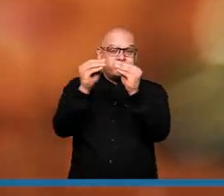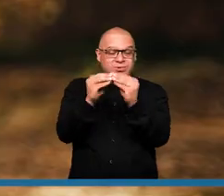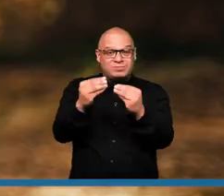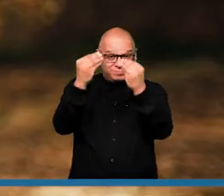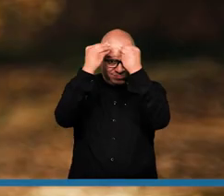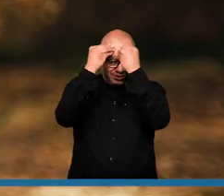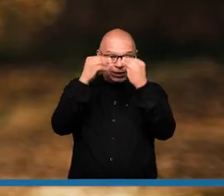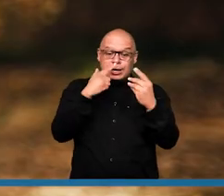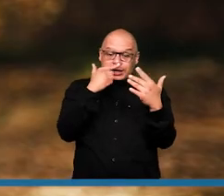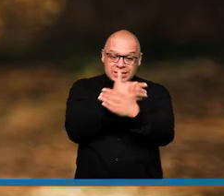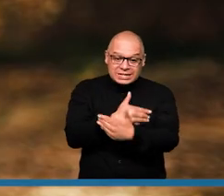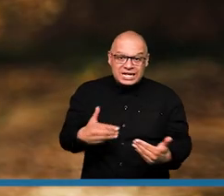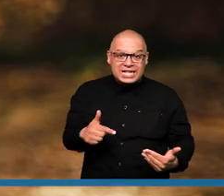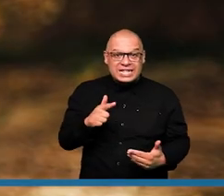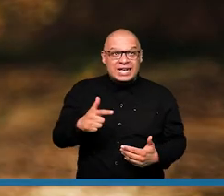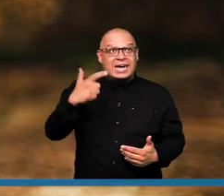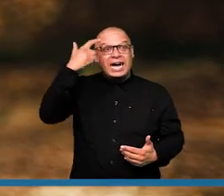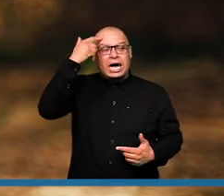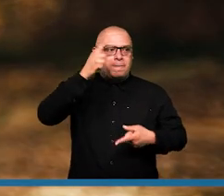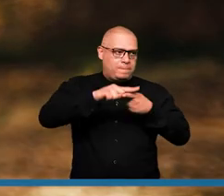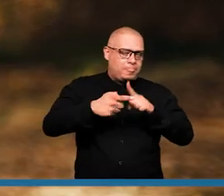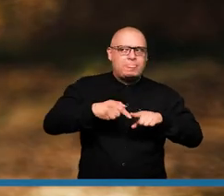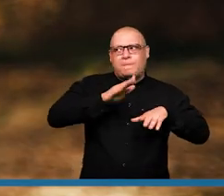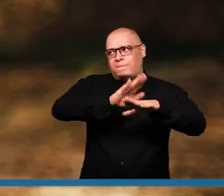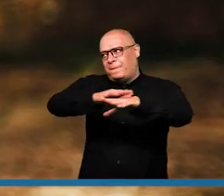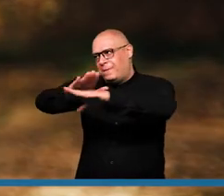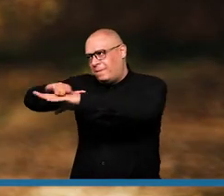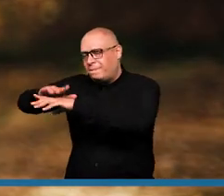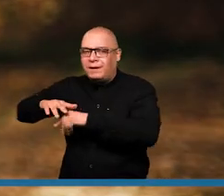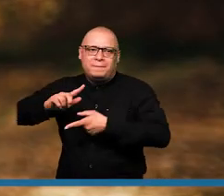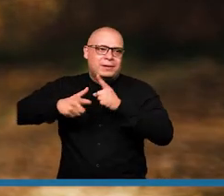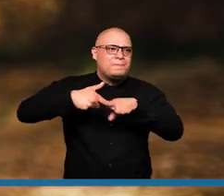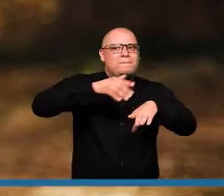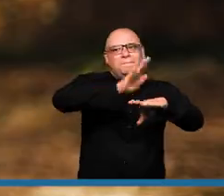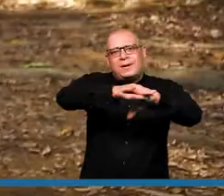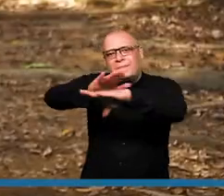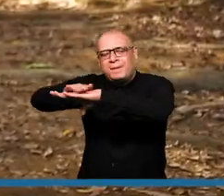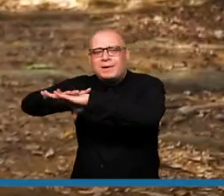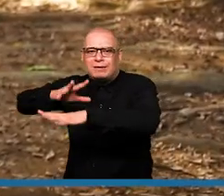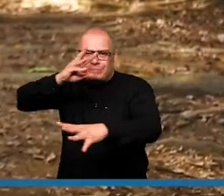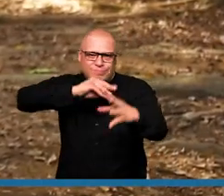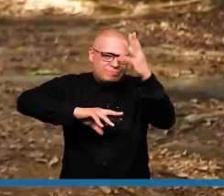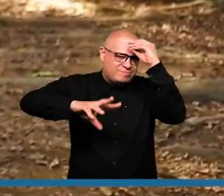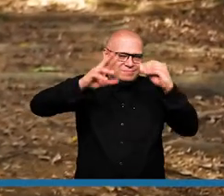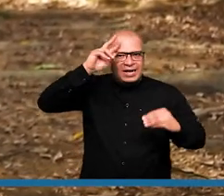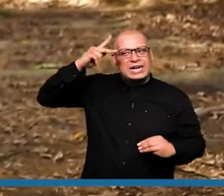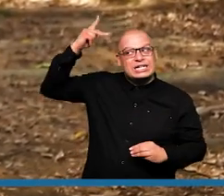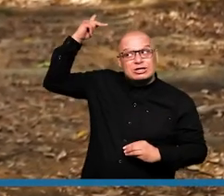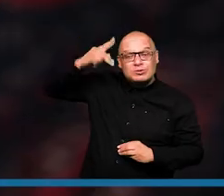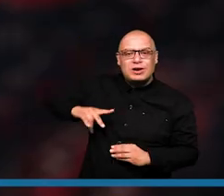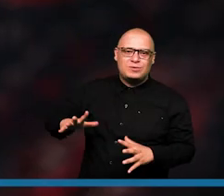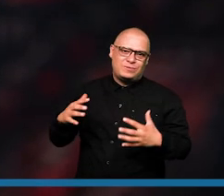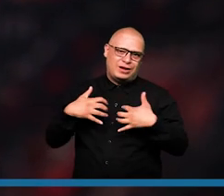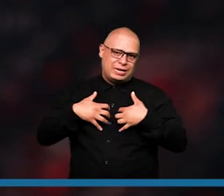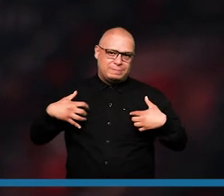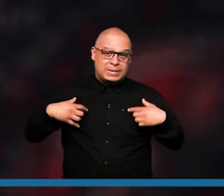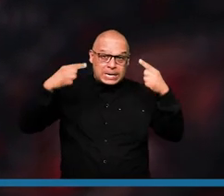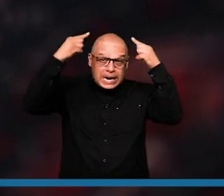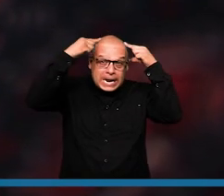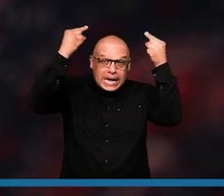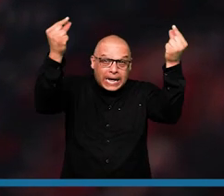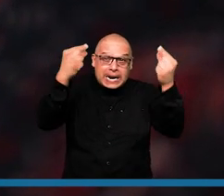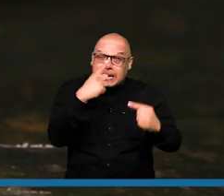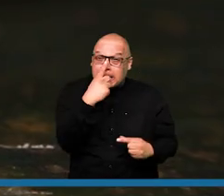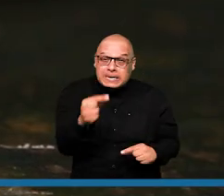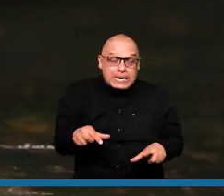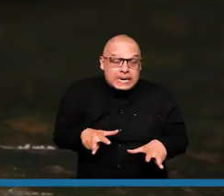niño repite eso a sus amigos, tanto el plegado del origami que aprendió como la historia de la zarigüeya. Entonces para